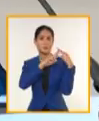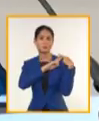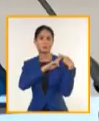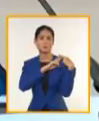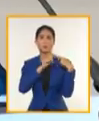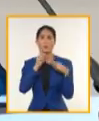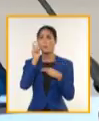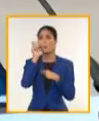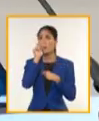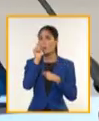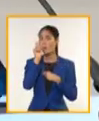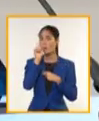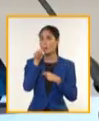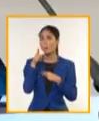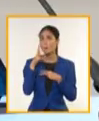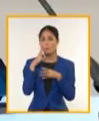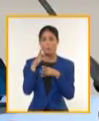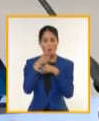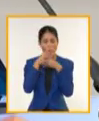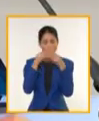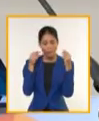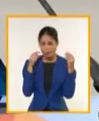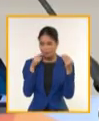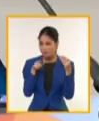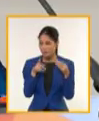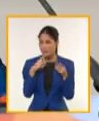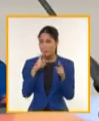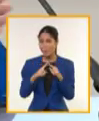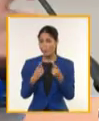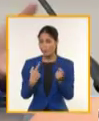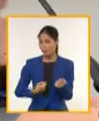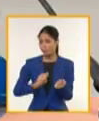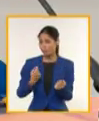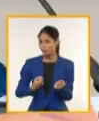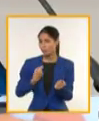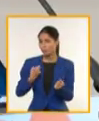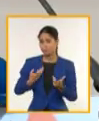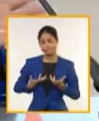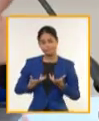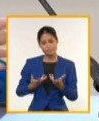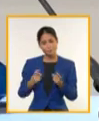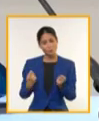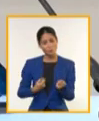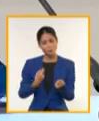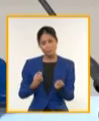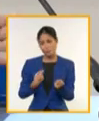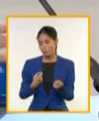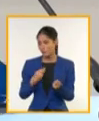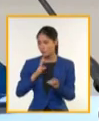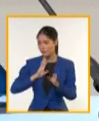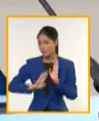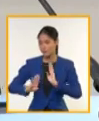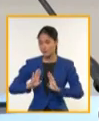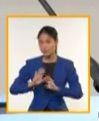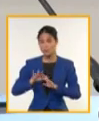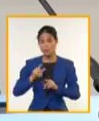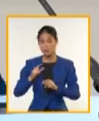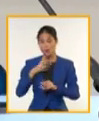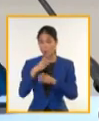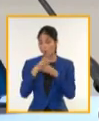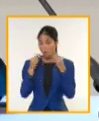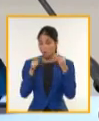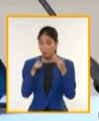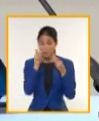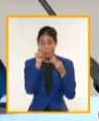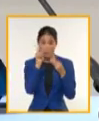desaparecido físicamente, pero que ha dejado un enorme legado en ese tipo de relaciones de Cuba con China y el Caribe.